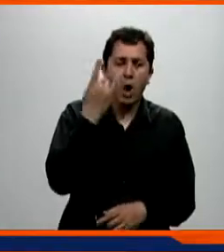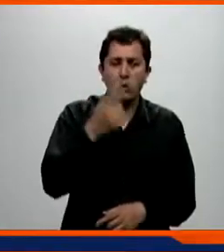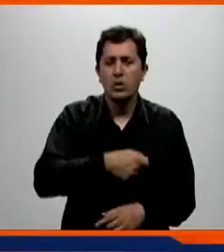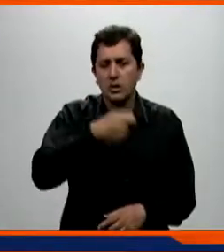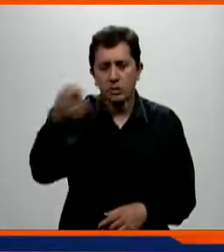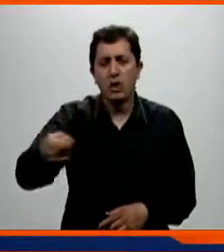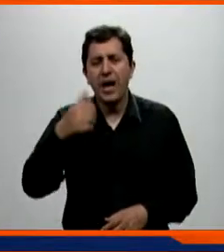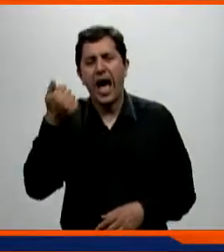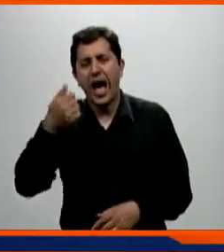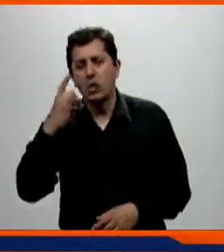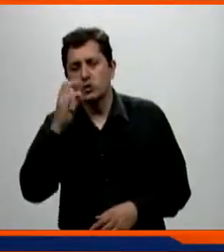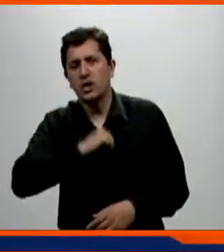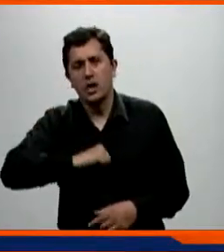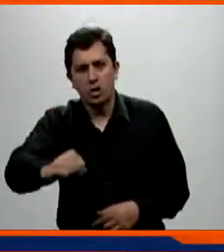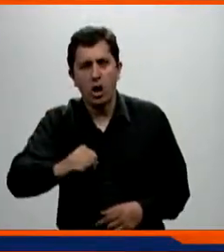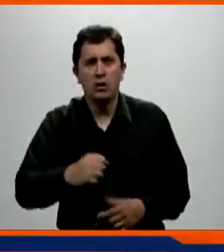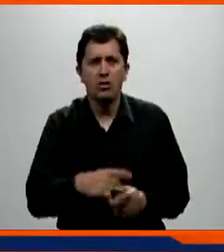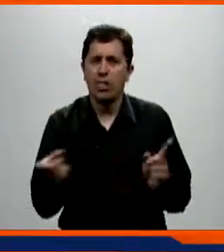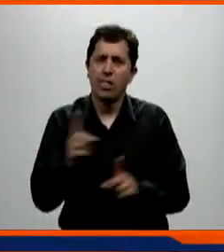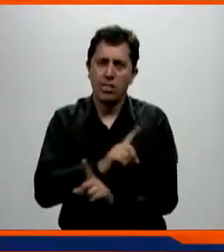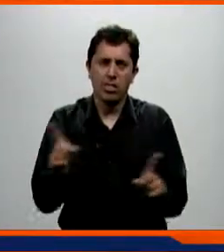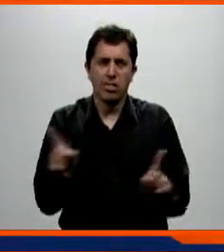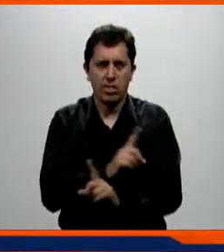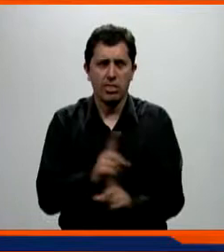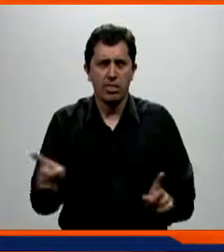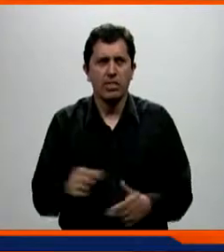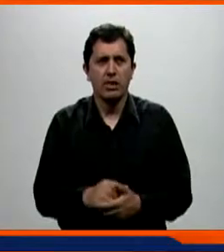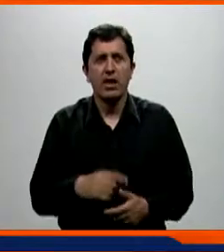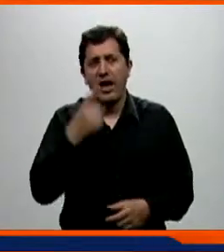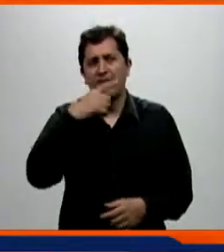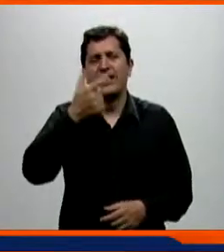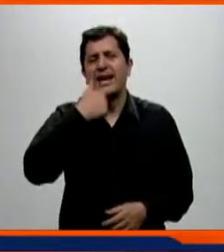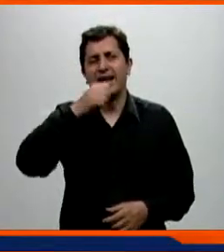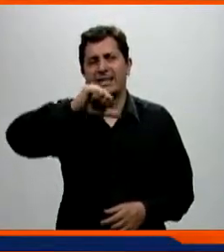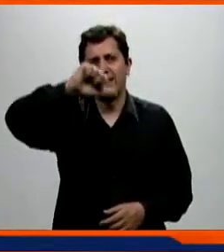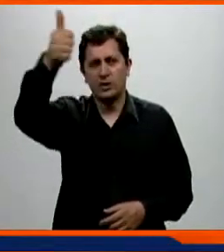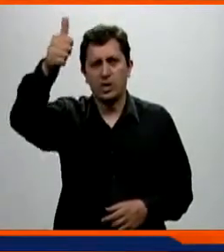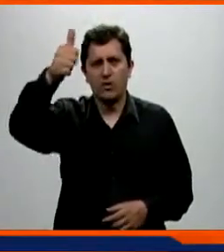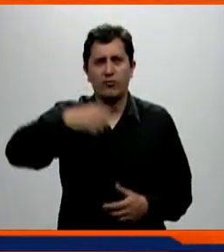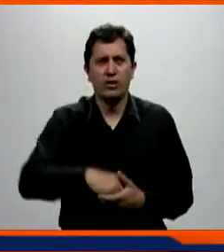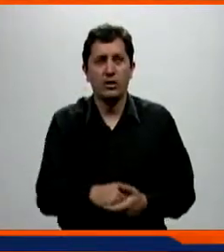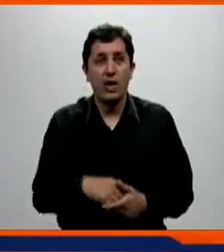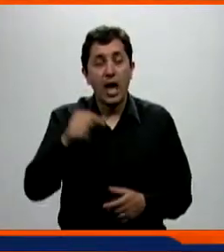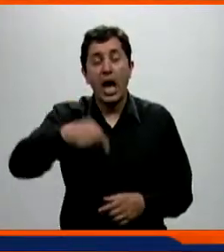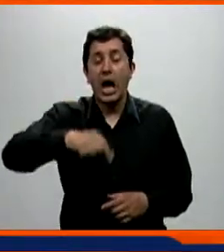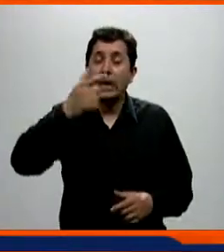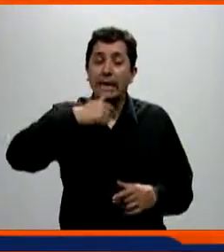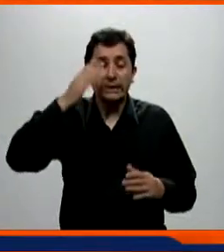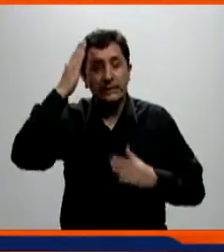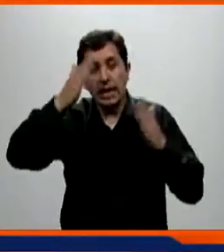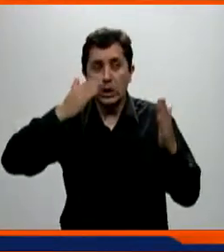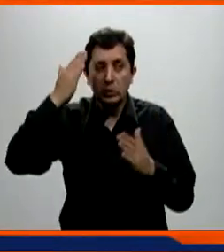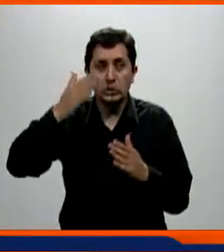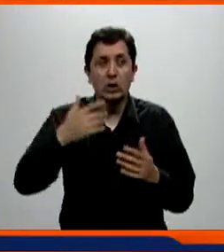forma buena a Auche y pudieron llegar a obtener un triunfo que verdaderamente le da la ilusión como para volver